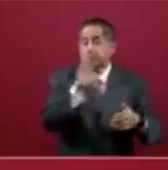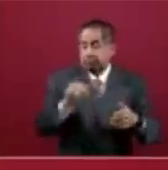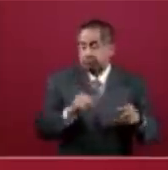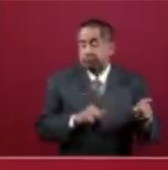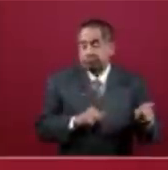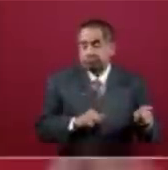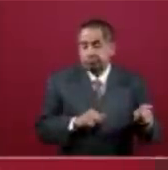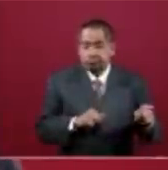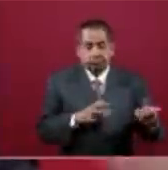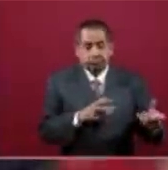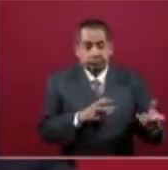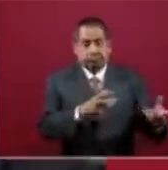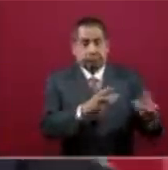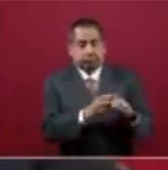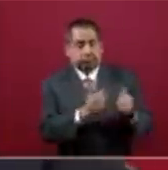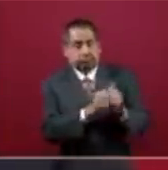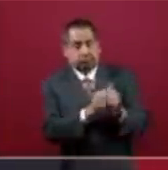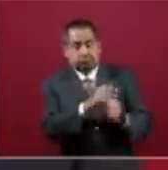que se unieran